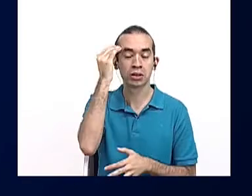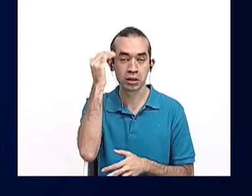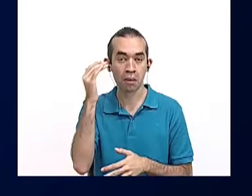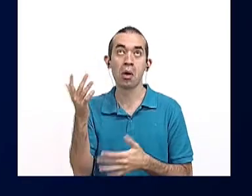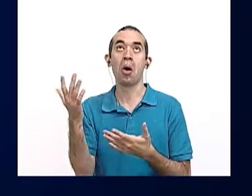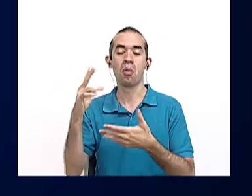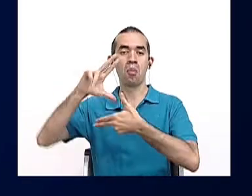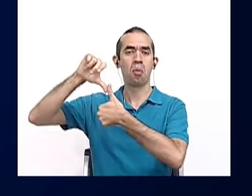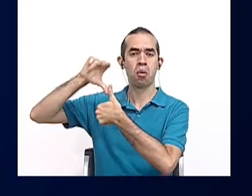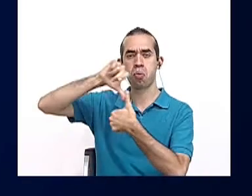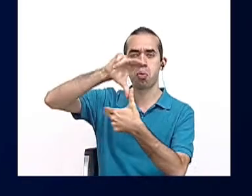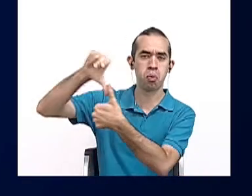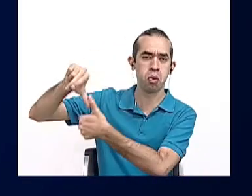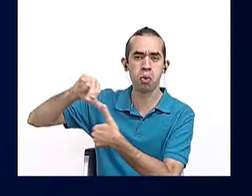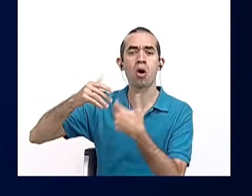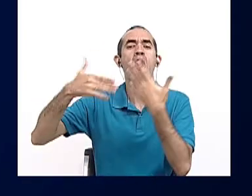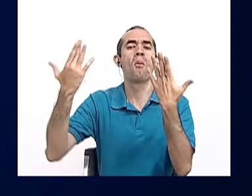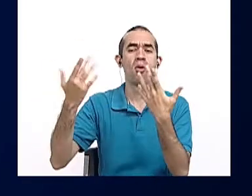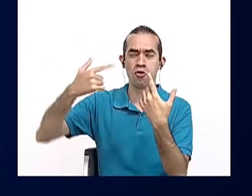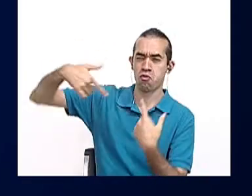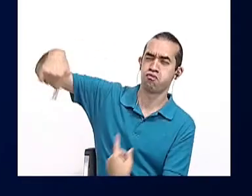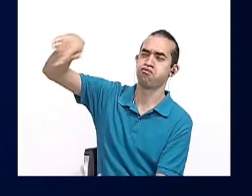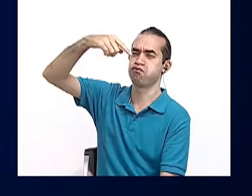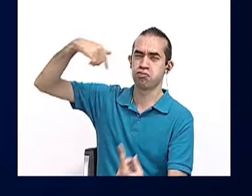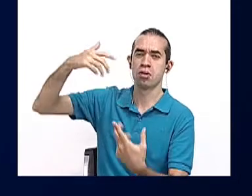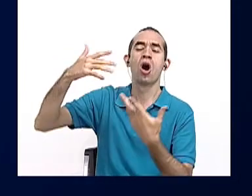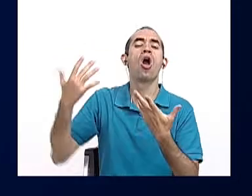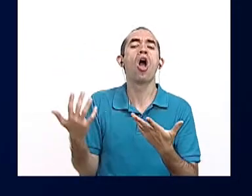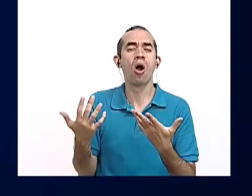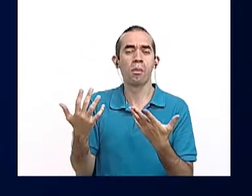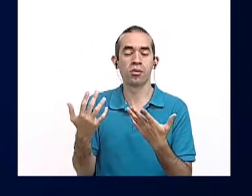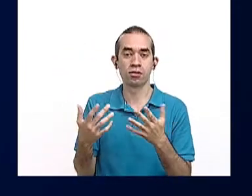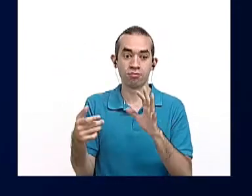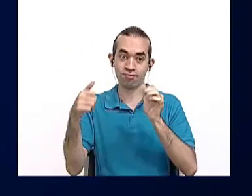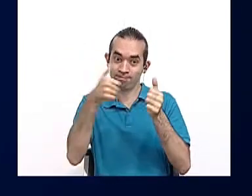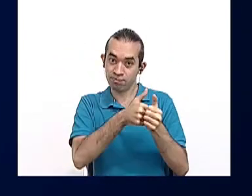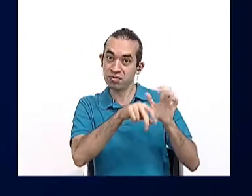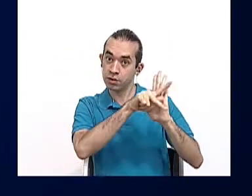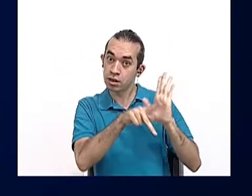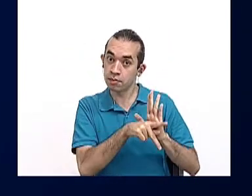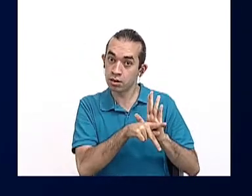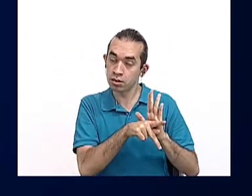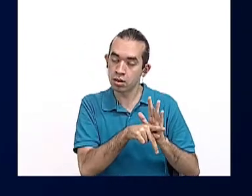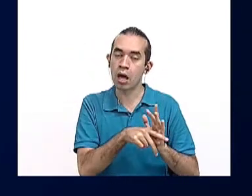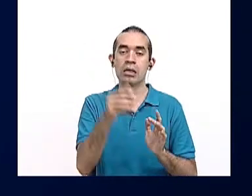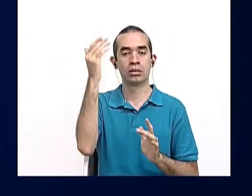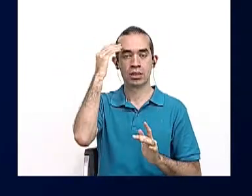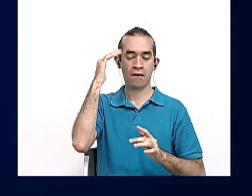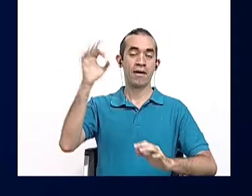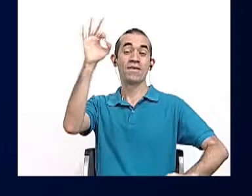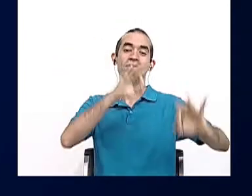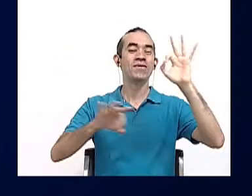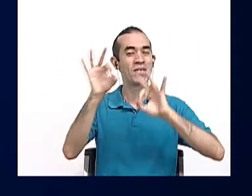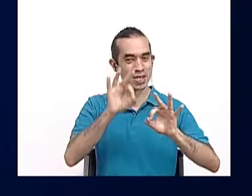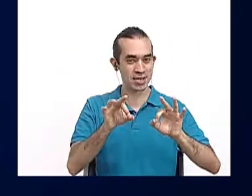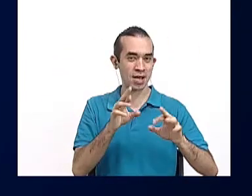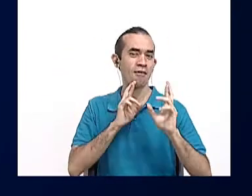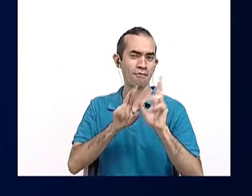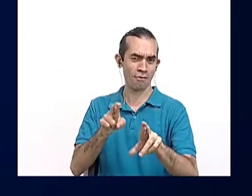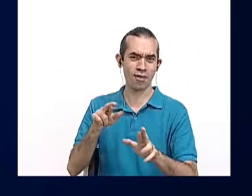huracanes? ¿Cómo podemos basarnos en estos principios? La física nos da respuesta a todos los fenómenos de la